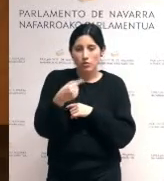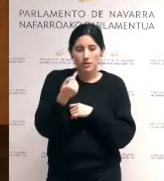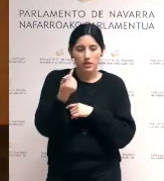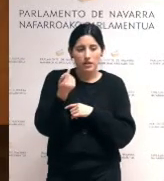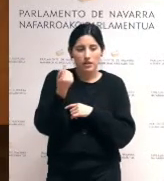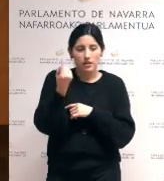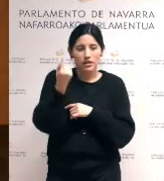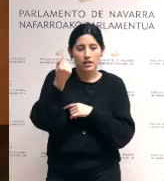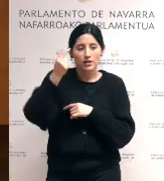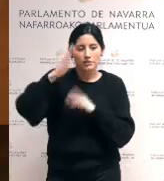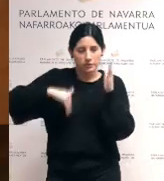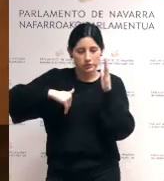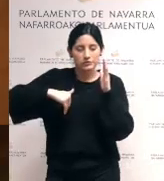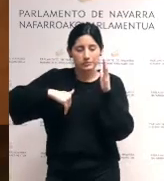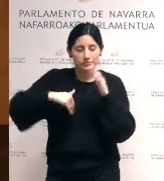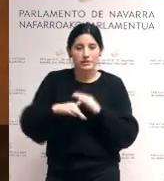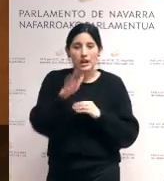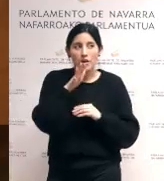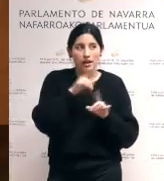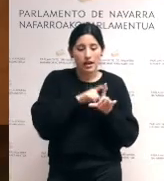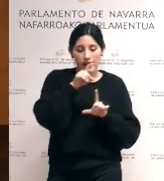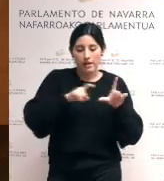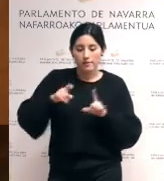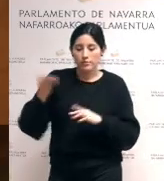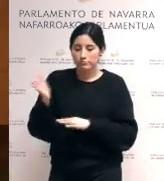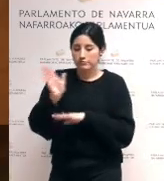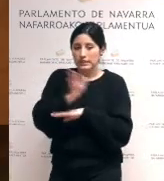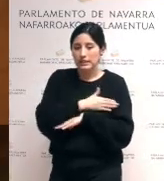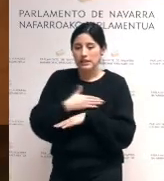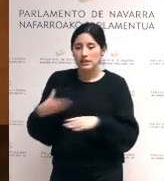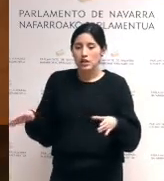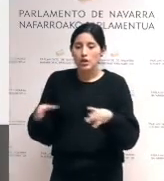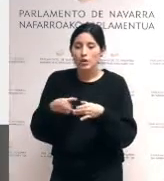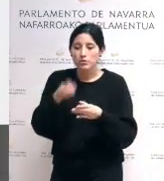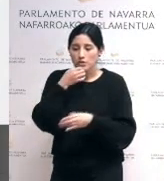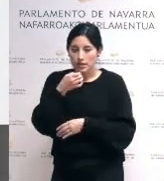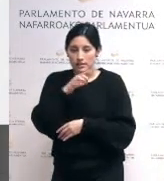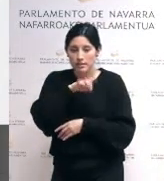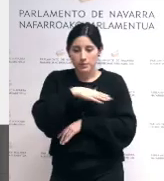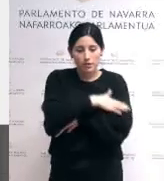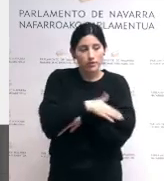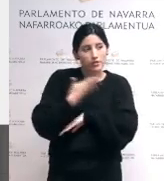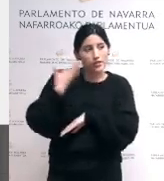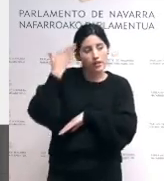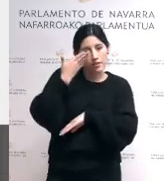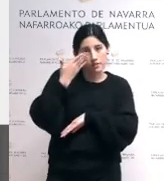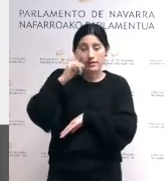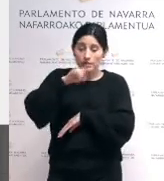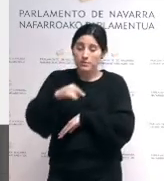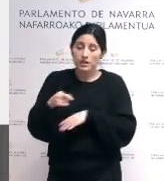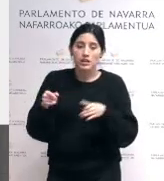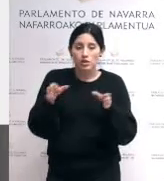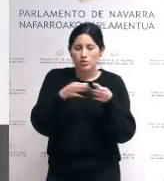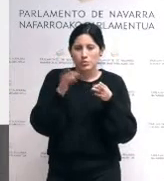Me he propuesto enseñarles este gráfico al Partido Socialista, al Gobierno de Navarra y a los partidos que lo sostienen hasta